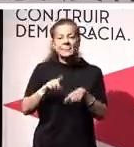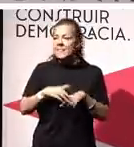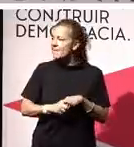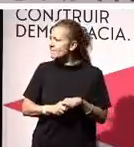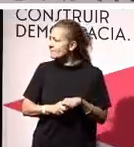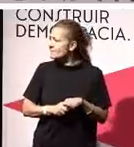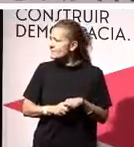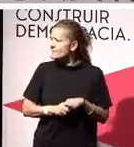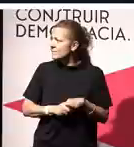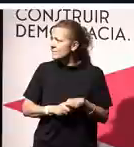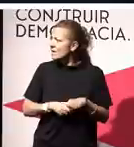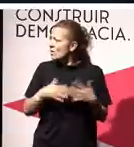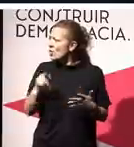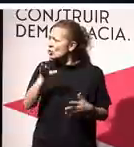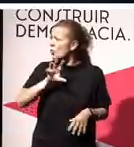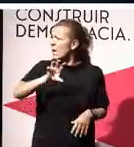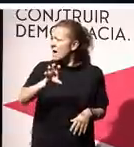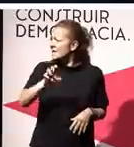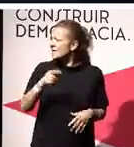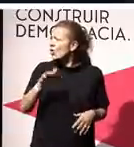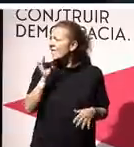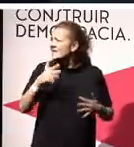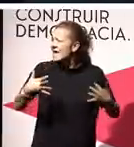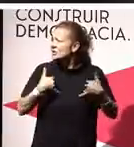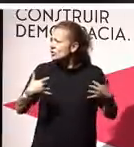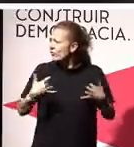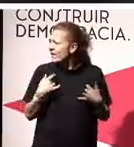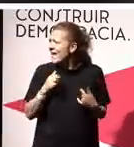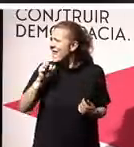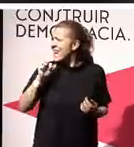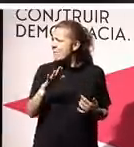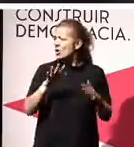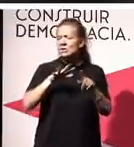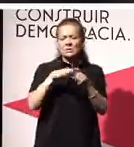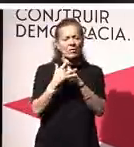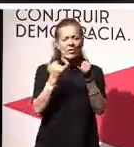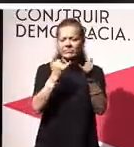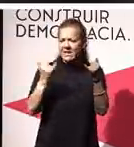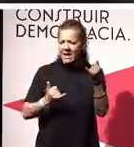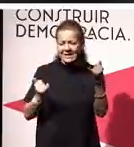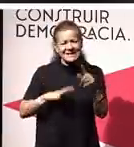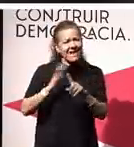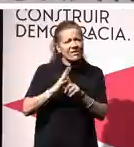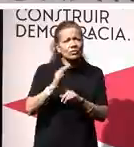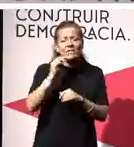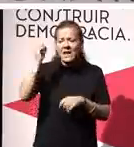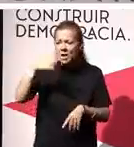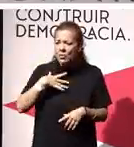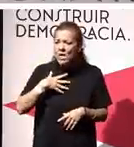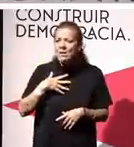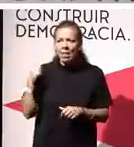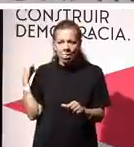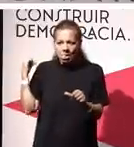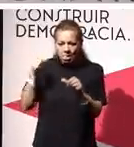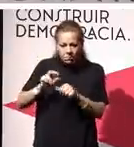año 2021. Cuando tu país está sufriendo la peor situación de crisis de la factura de la luz en muchísimo